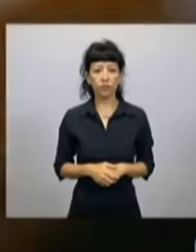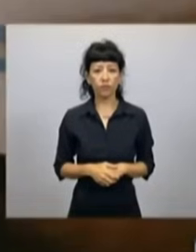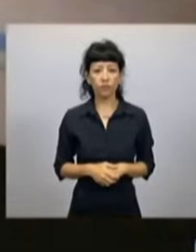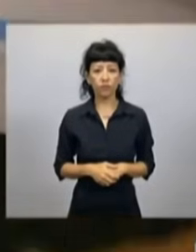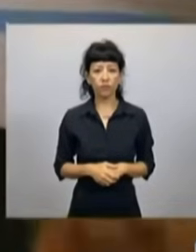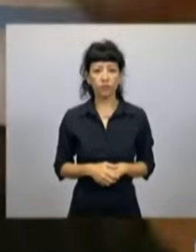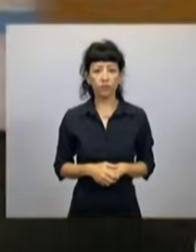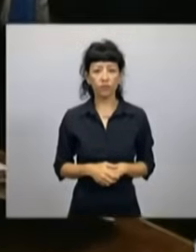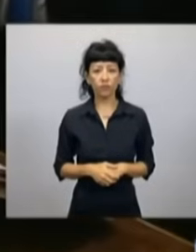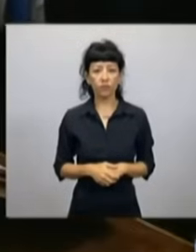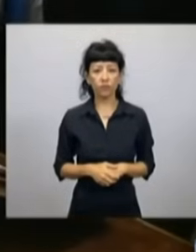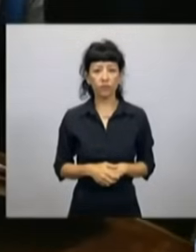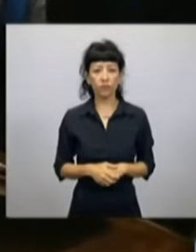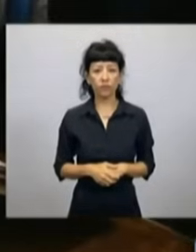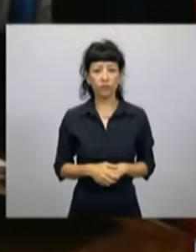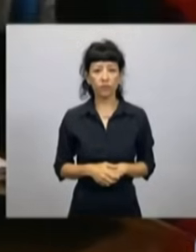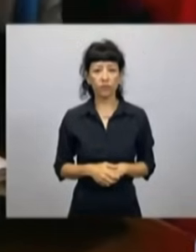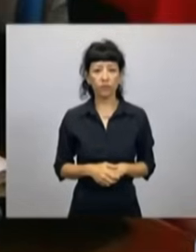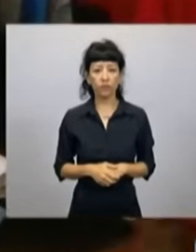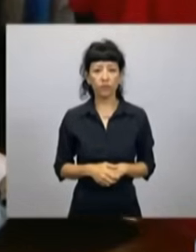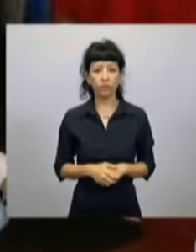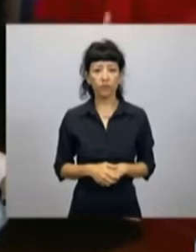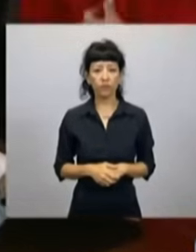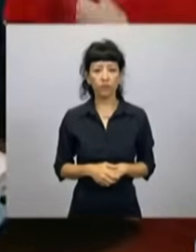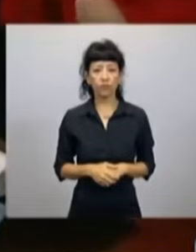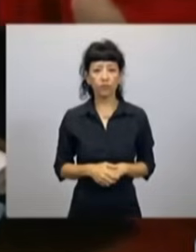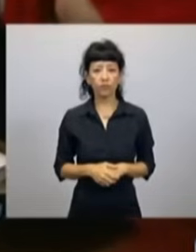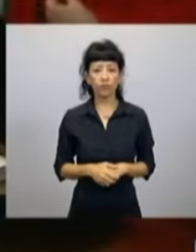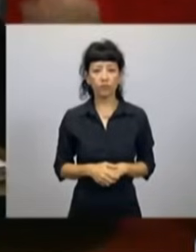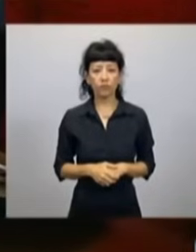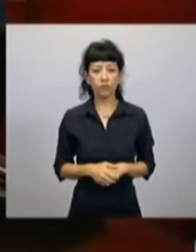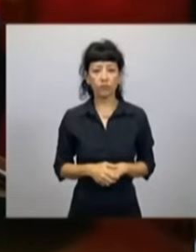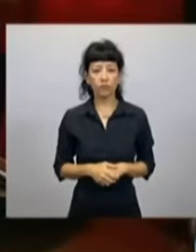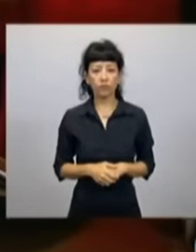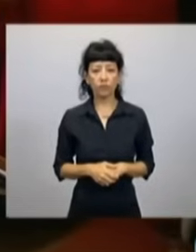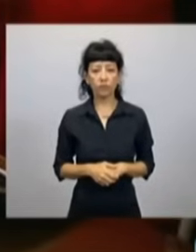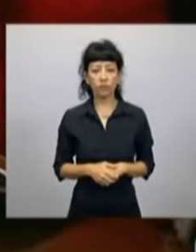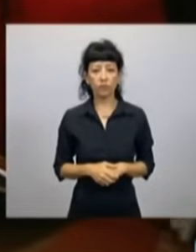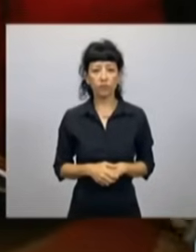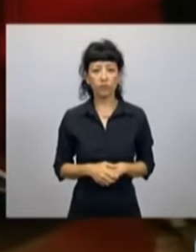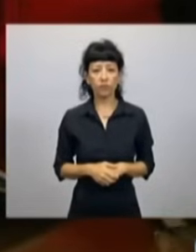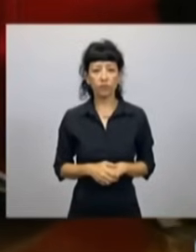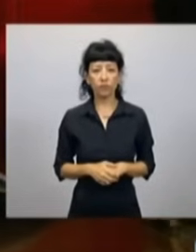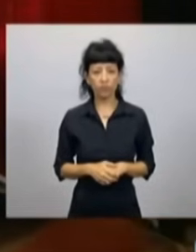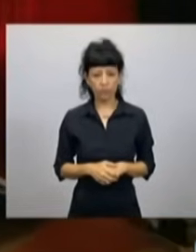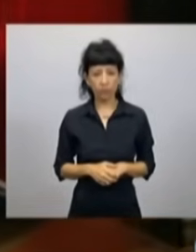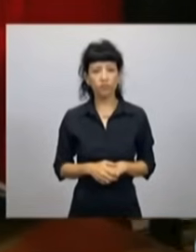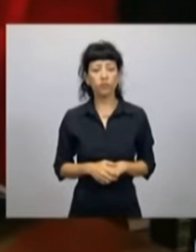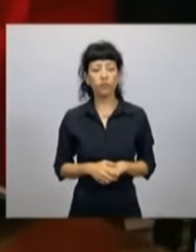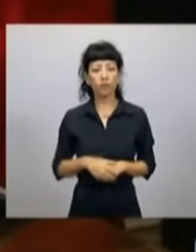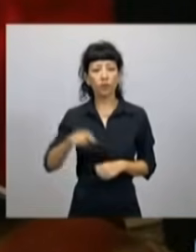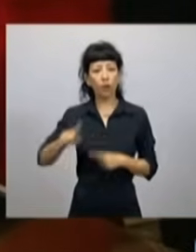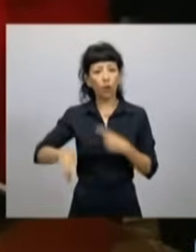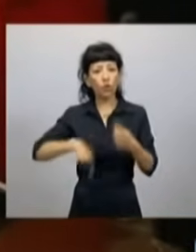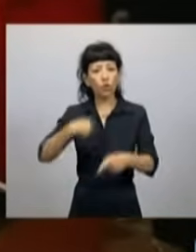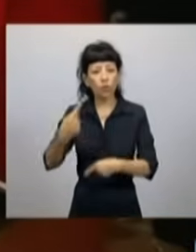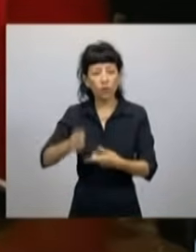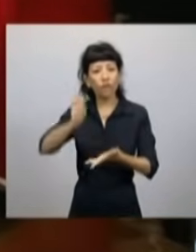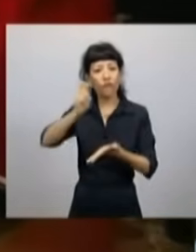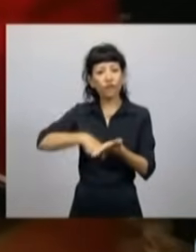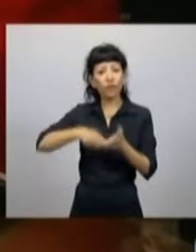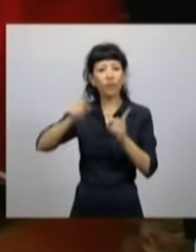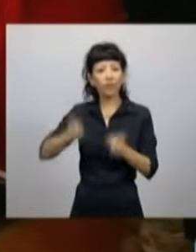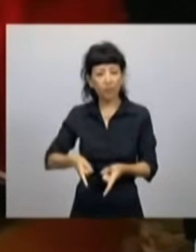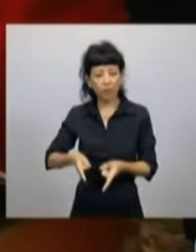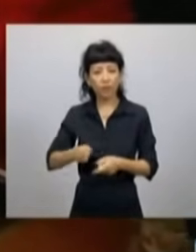algunos temas. Y ciertamente, más allá de la política exterior, después quiero hacer una pregunta respecto de los meses que vienen